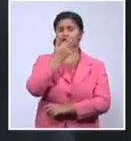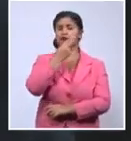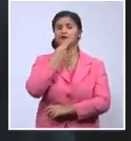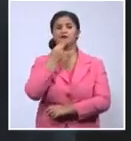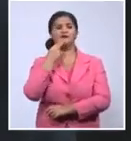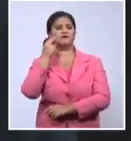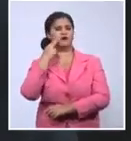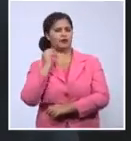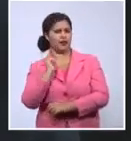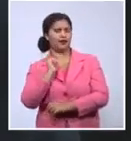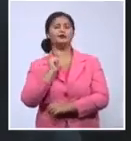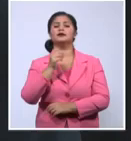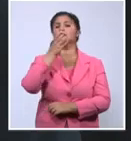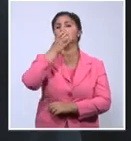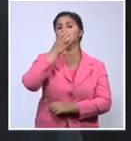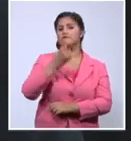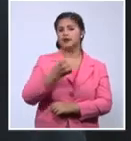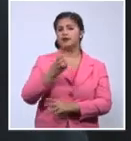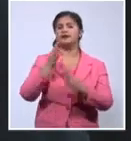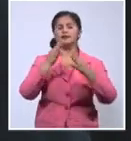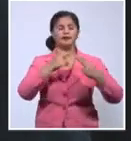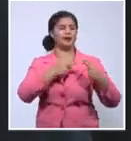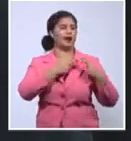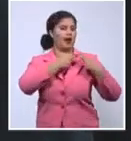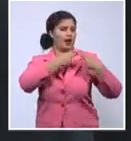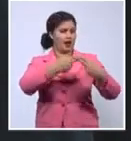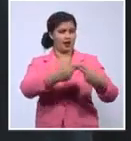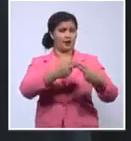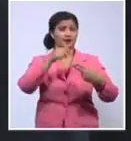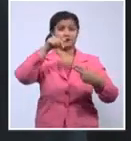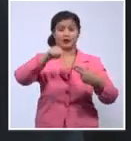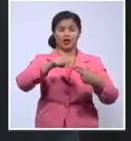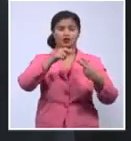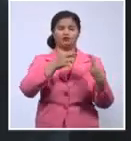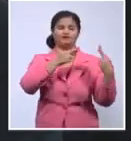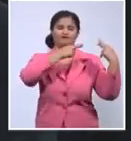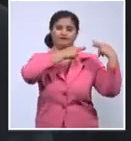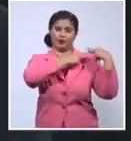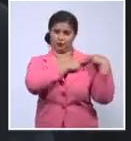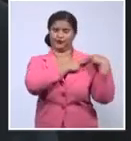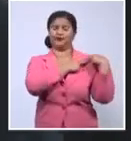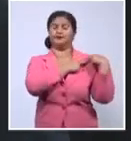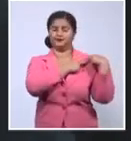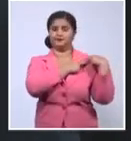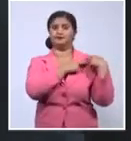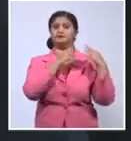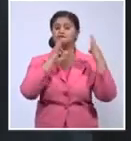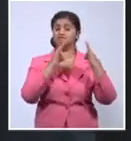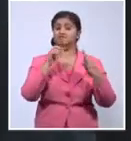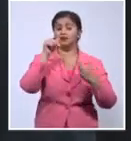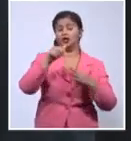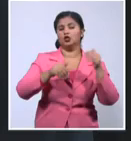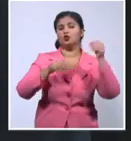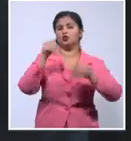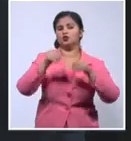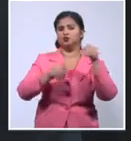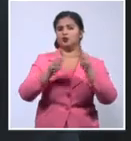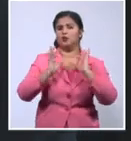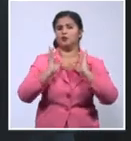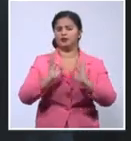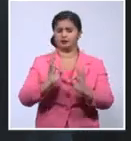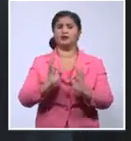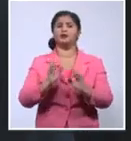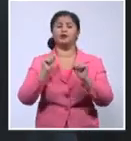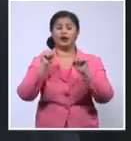y leninista, asume una alta responsabilidad en la preservación de la